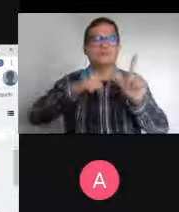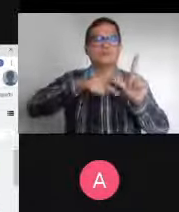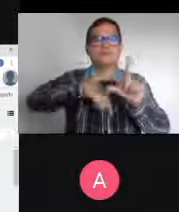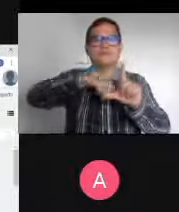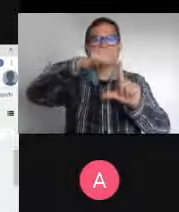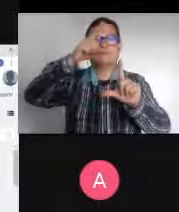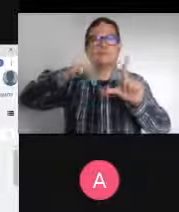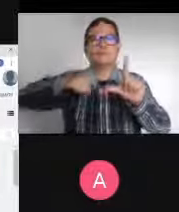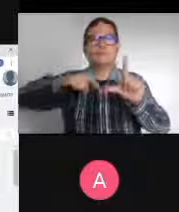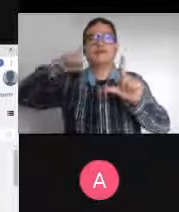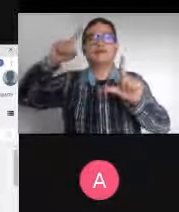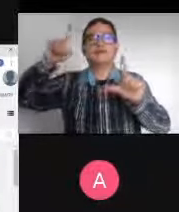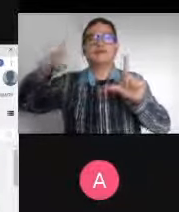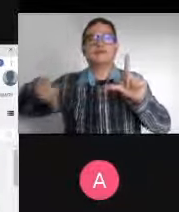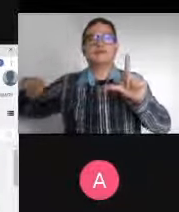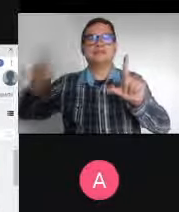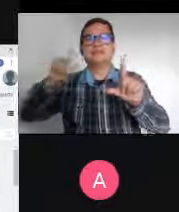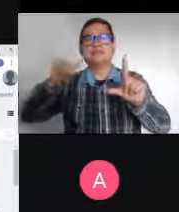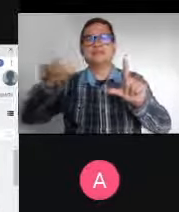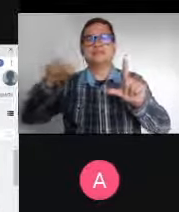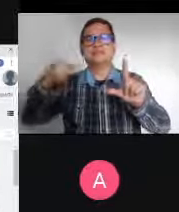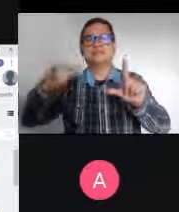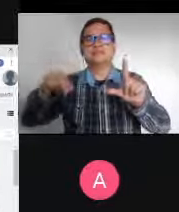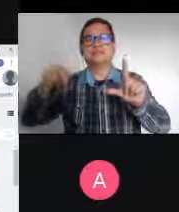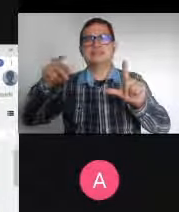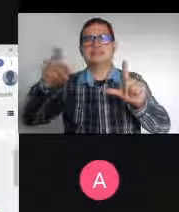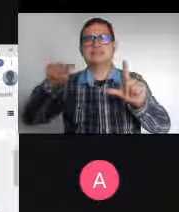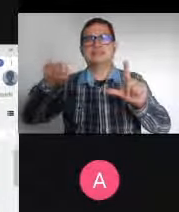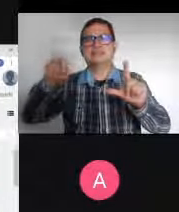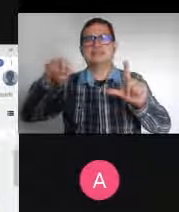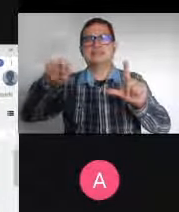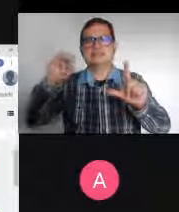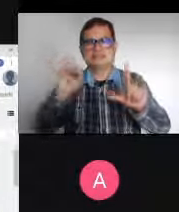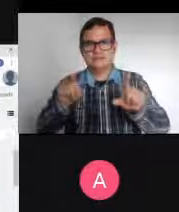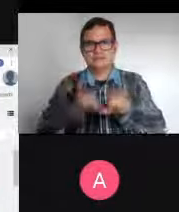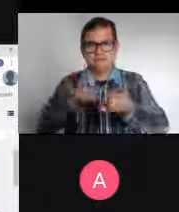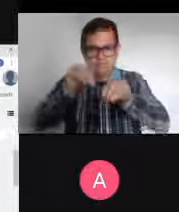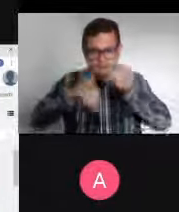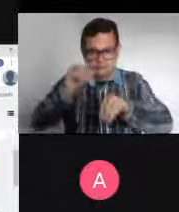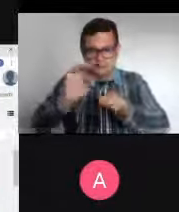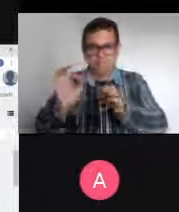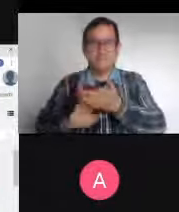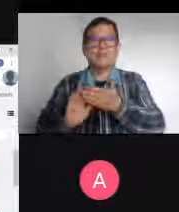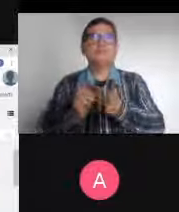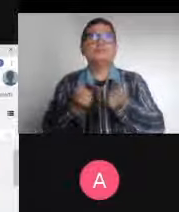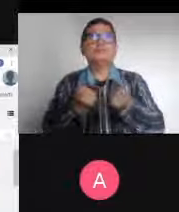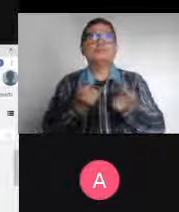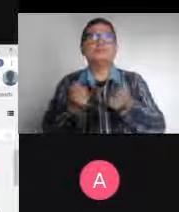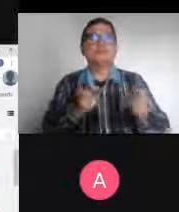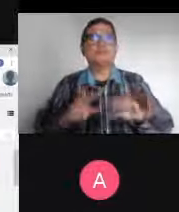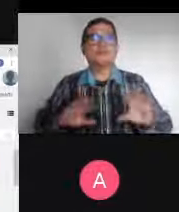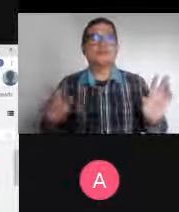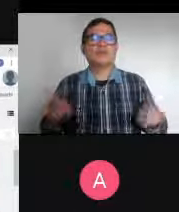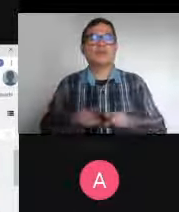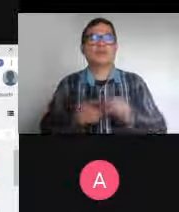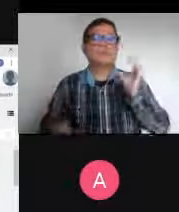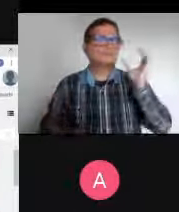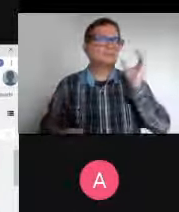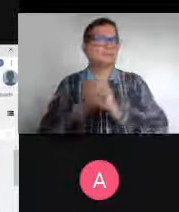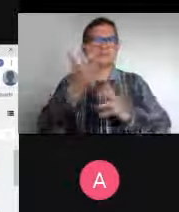vamos a dejar en ondas senos. ¿Listos? Eso pues es básicamente lo que nosotros configuramos aquí de nuestro generador de